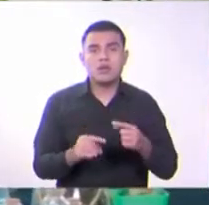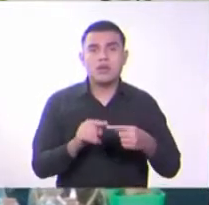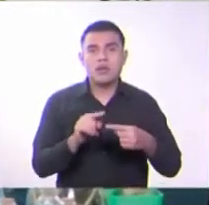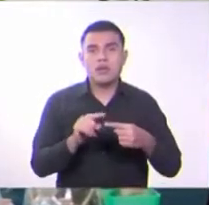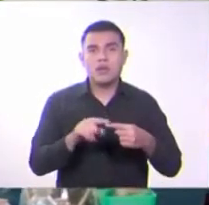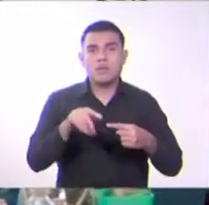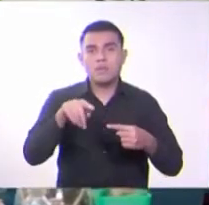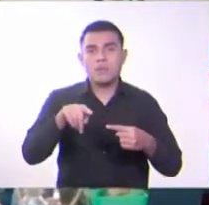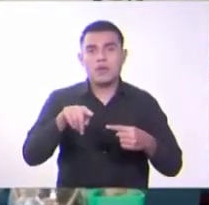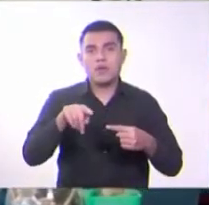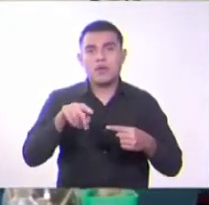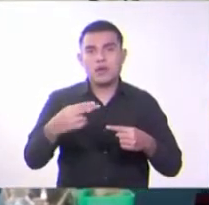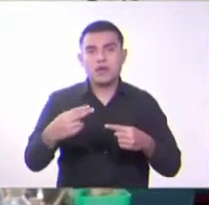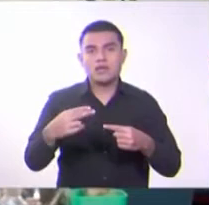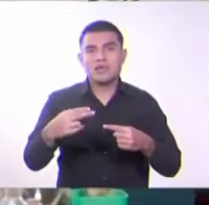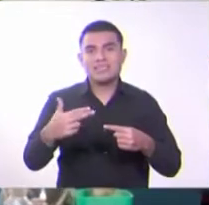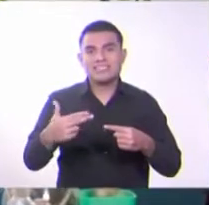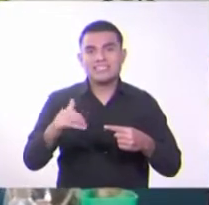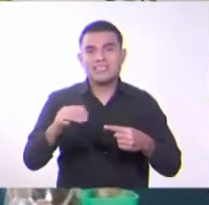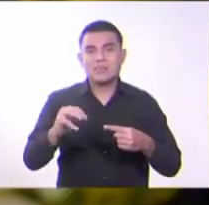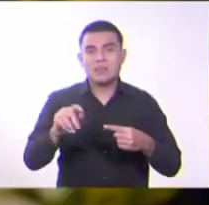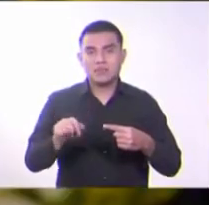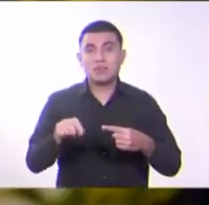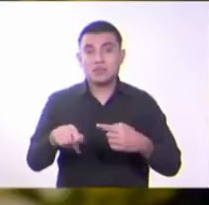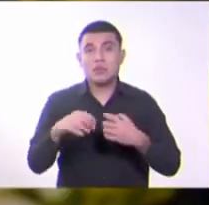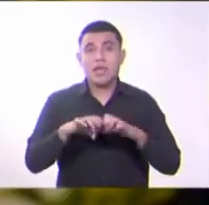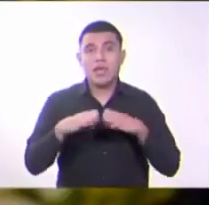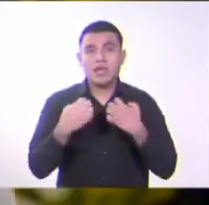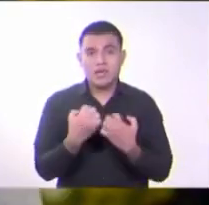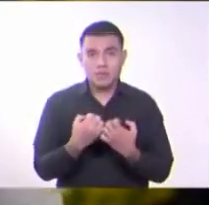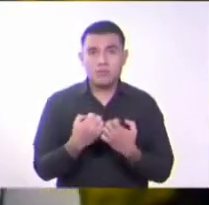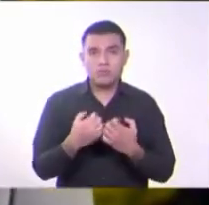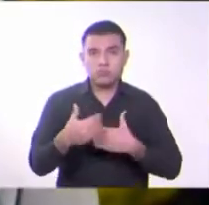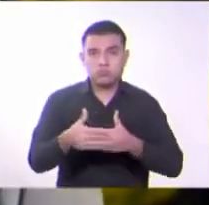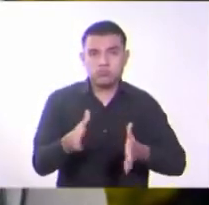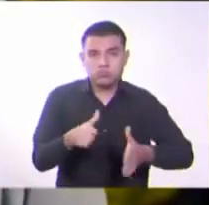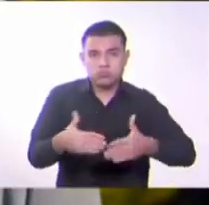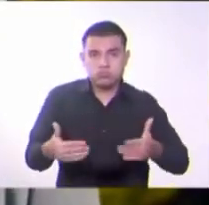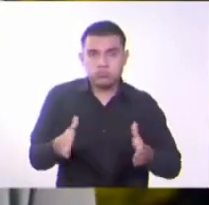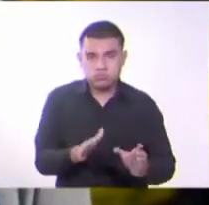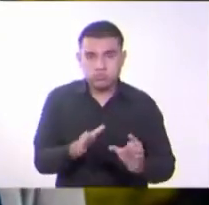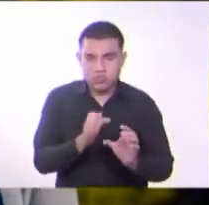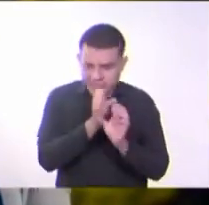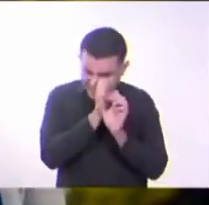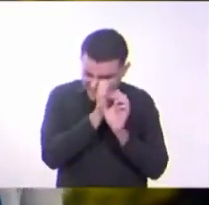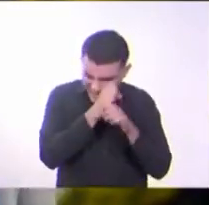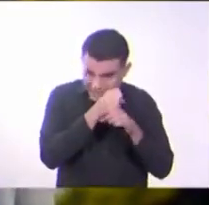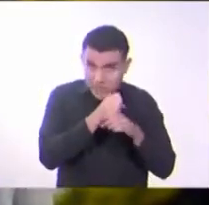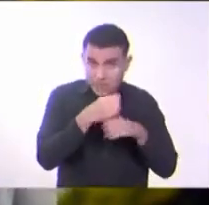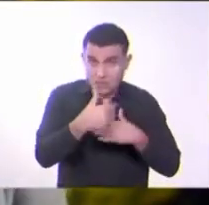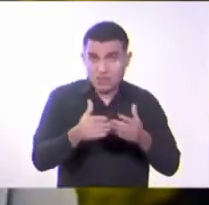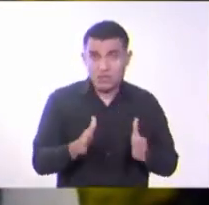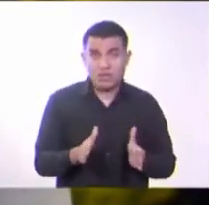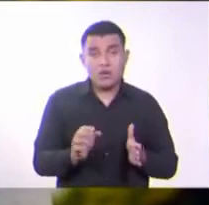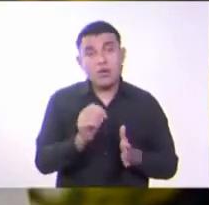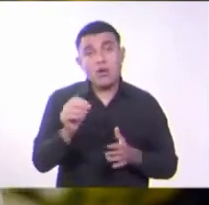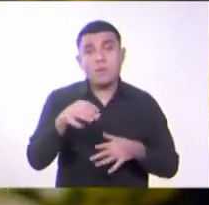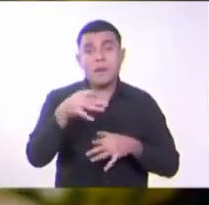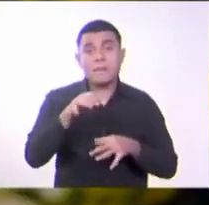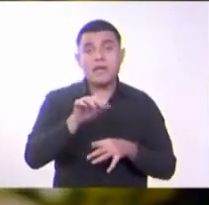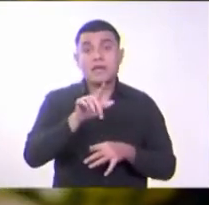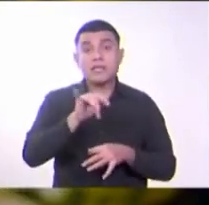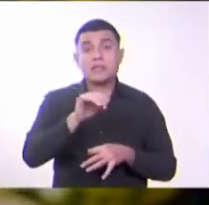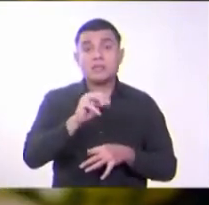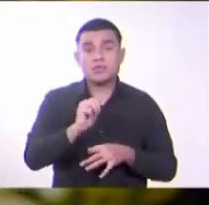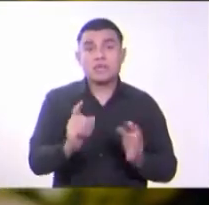que es un equipo de laboratorio, el papel tornasol o papel litmus, que cambia de color